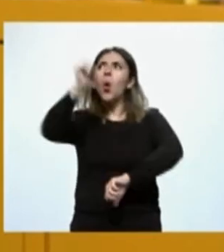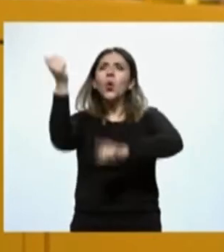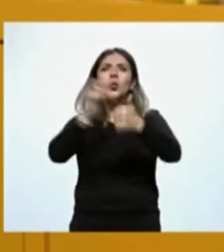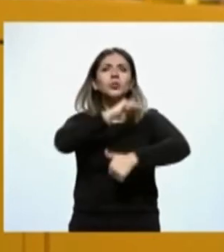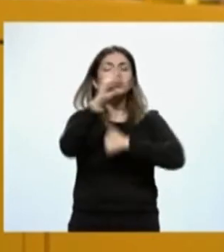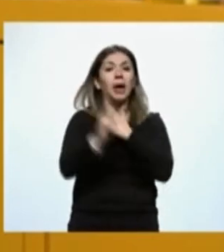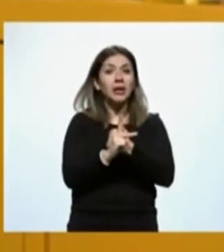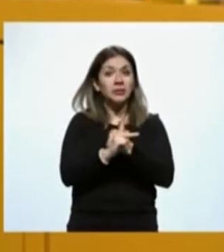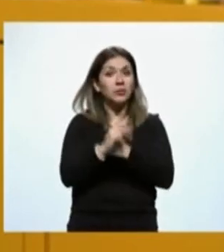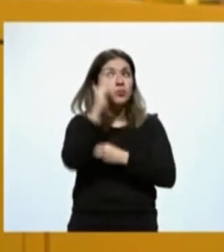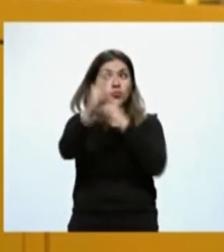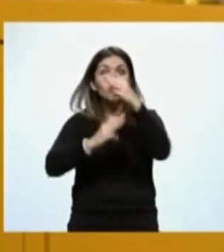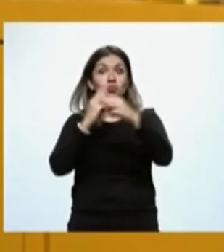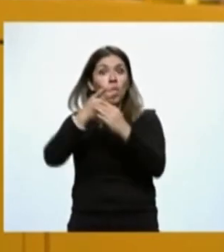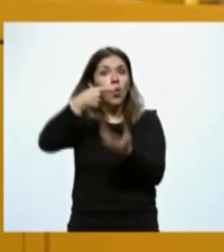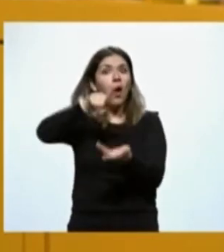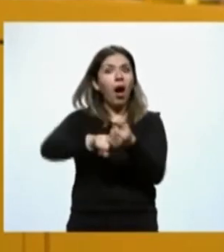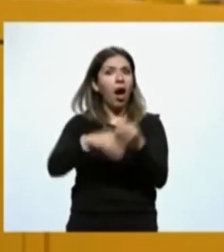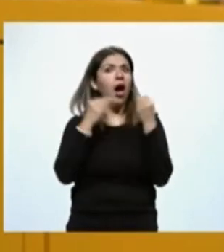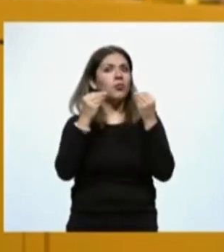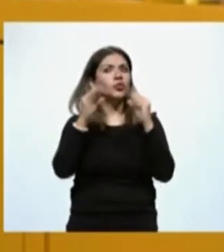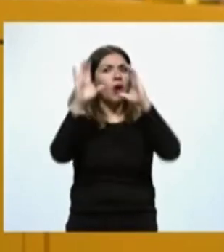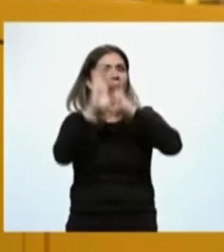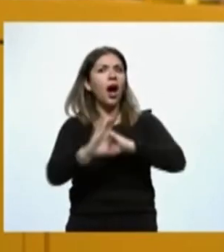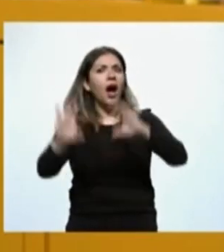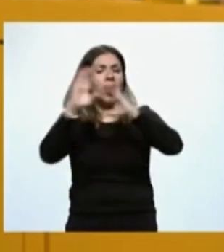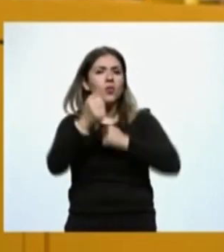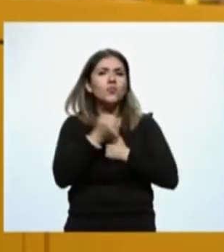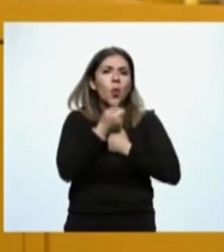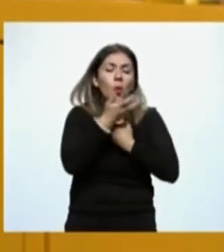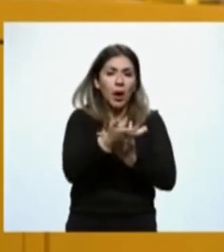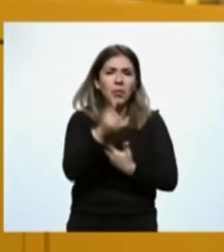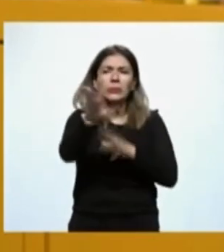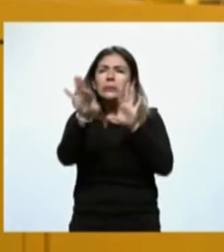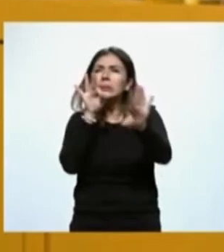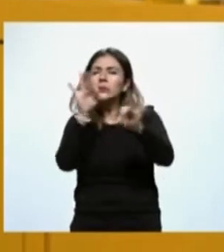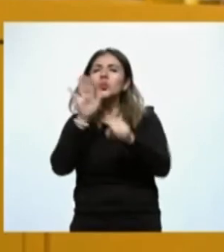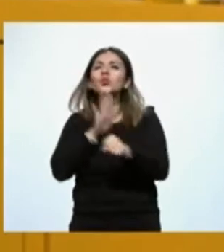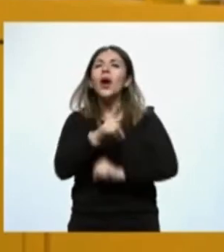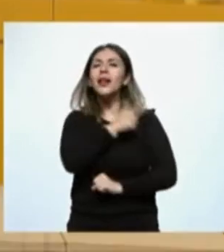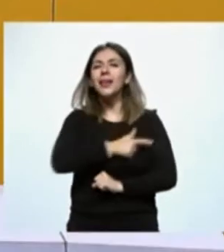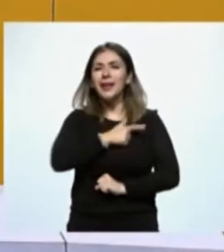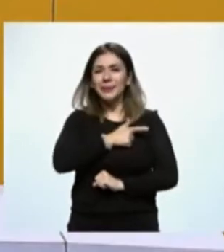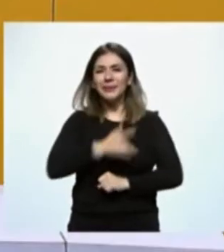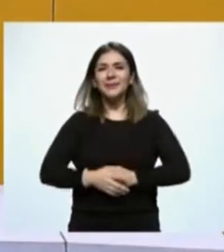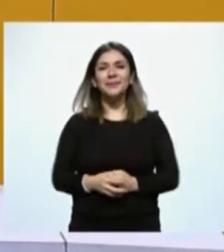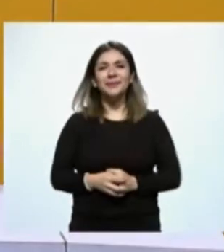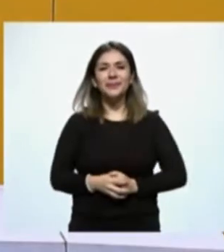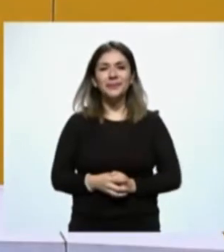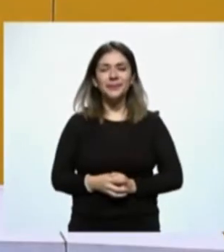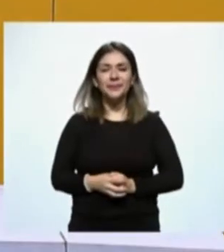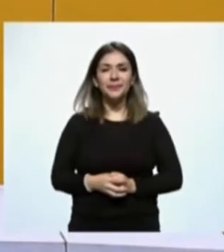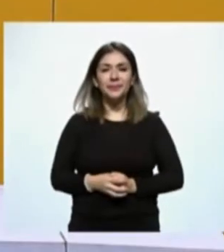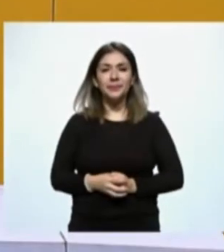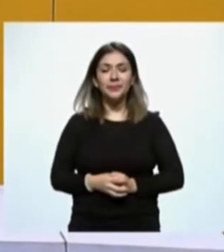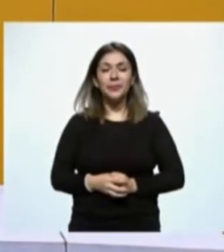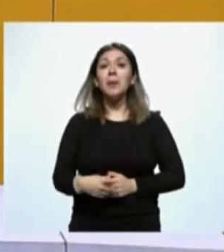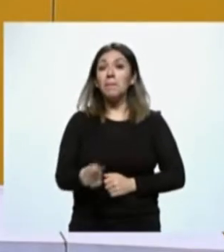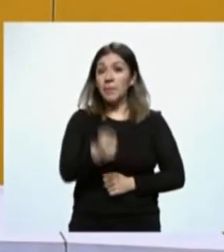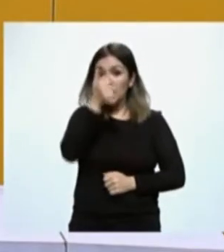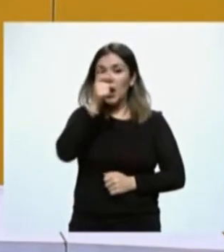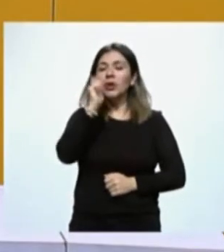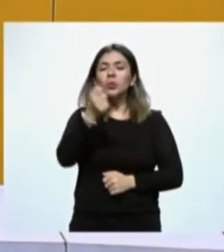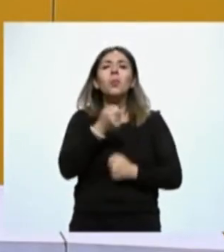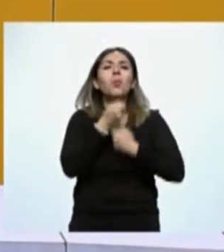el mundo hay gente que escribe poemas y canciones. Escúchalos y elige cuál te gusta más. Los primeros son